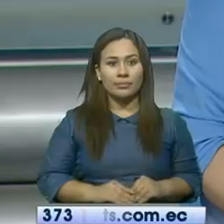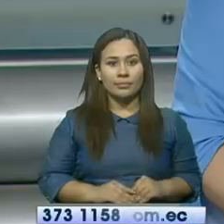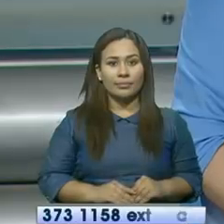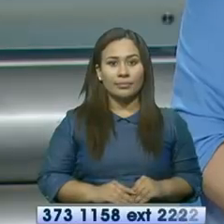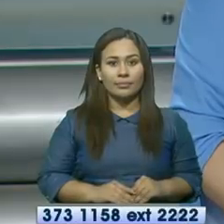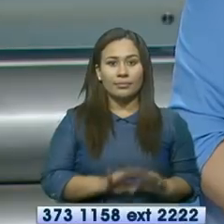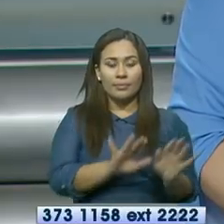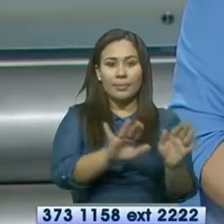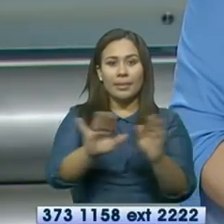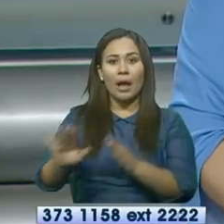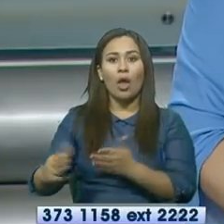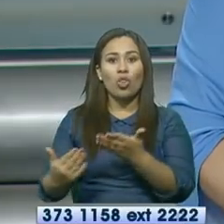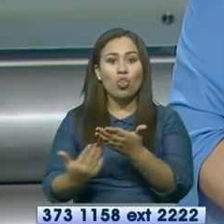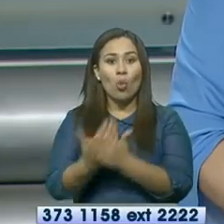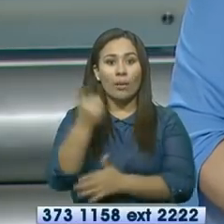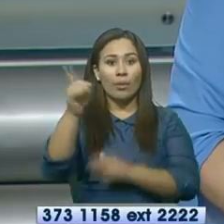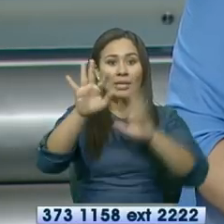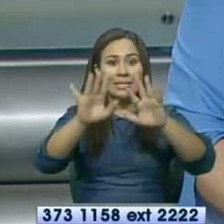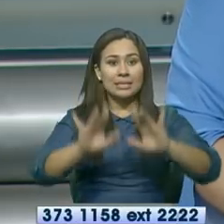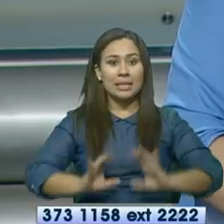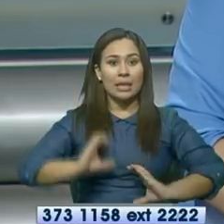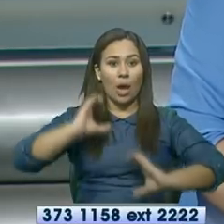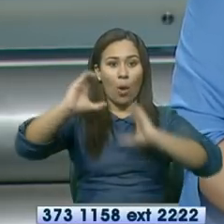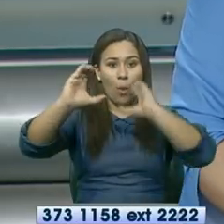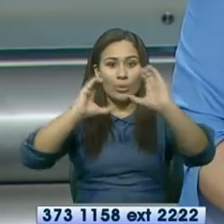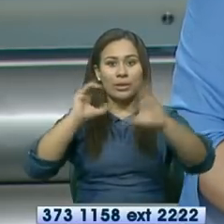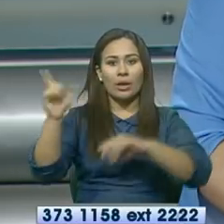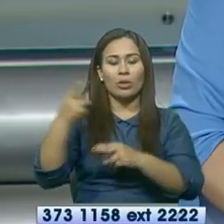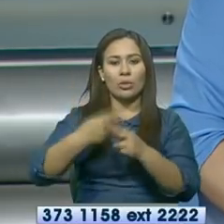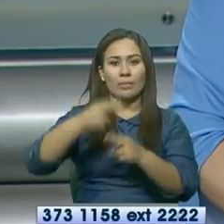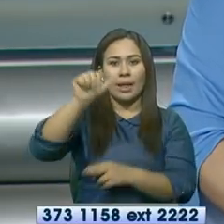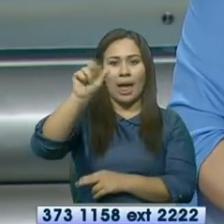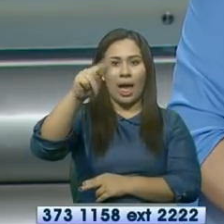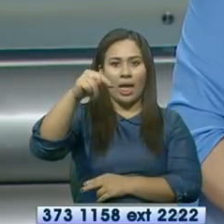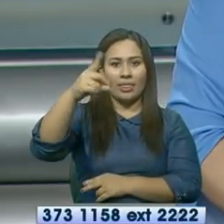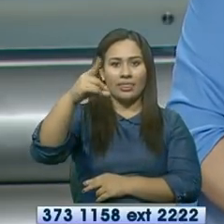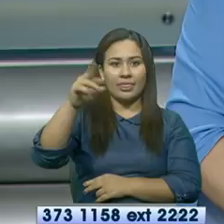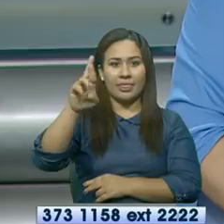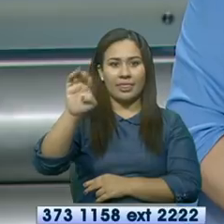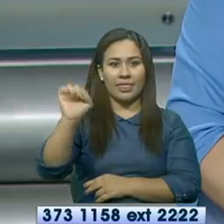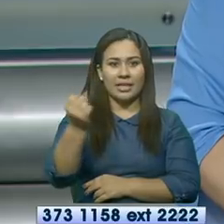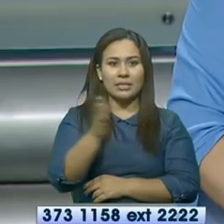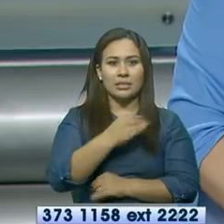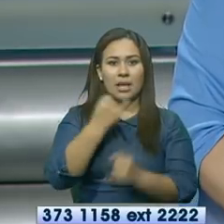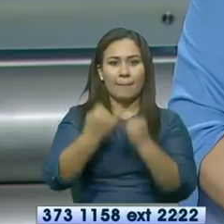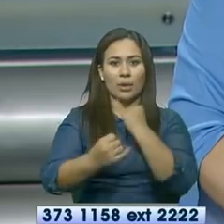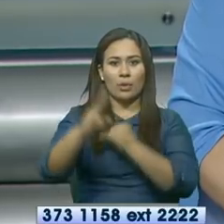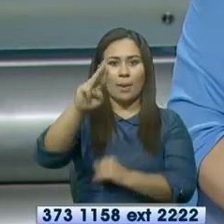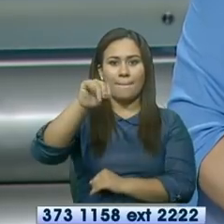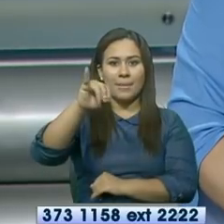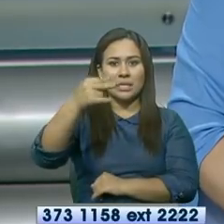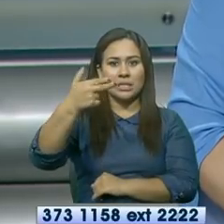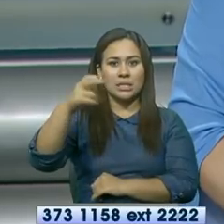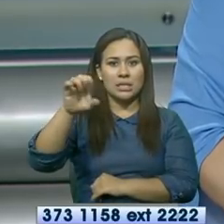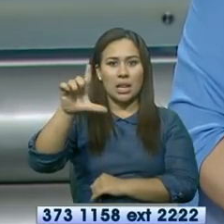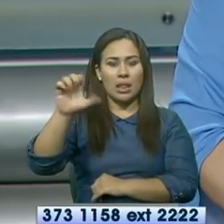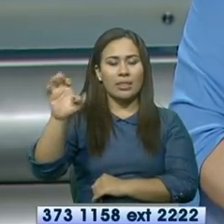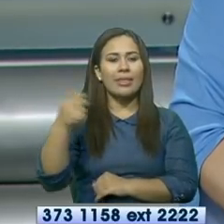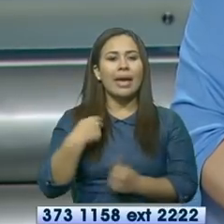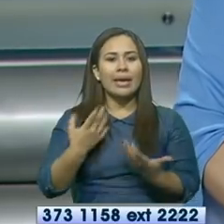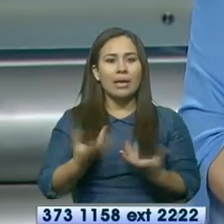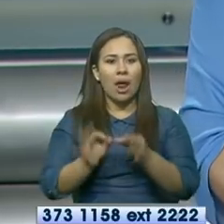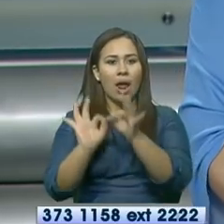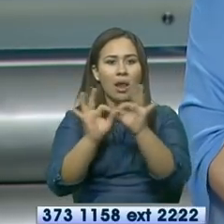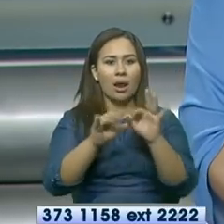el nudo secretario de comunicación andrés michelena anunció el inicio de diálogos para proponer reformas a la ley de comunicación